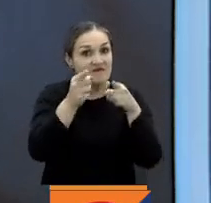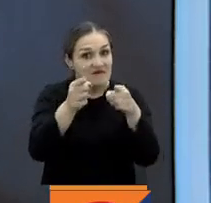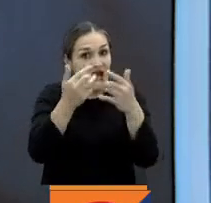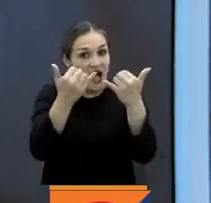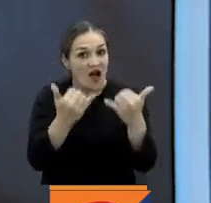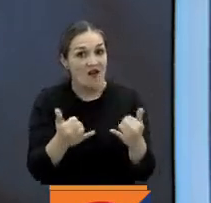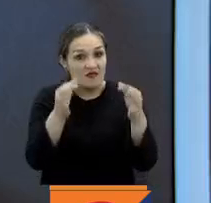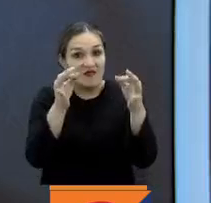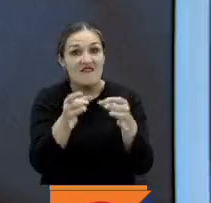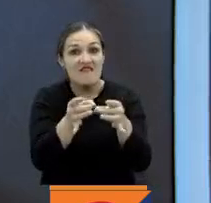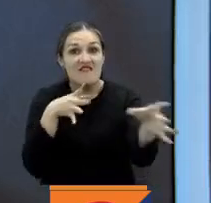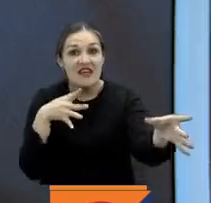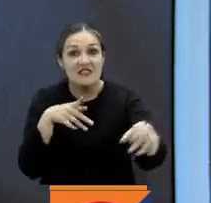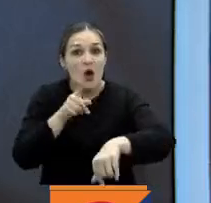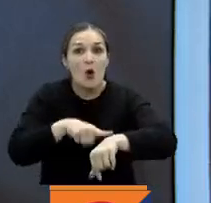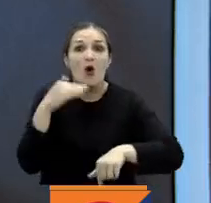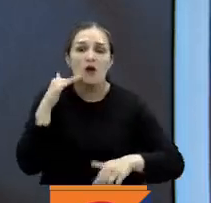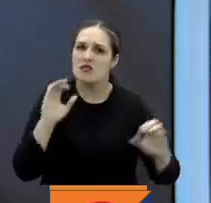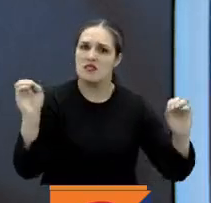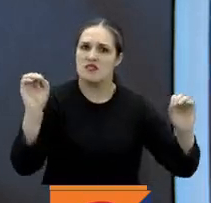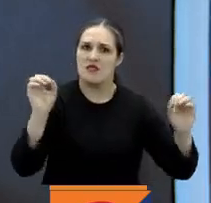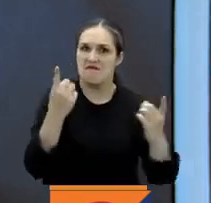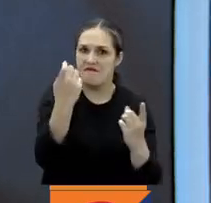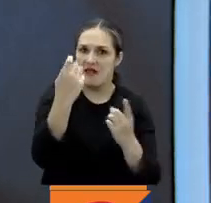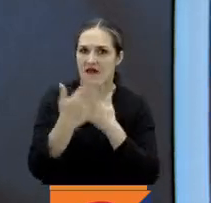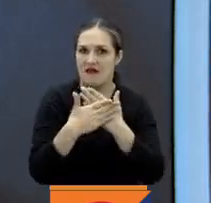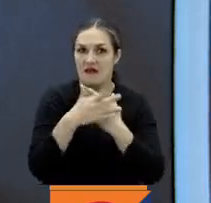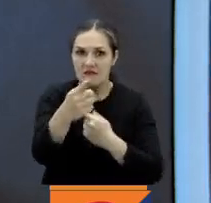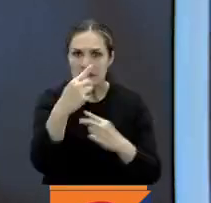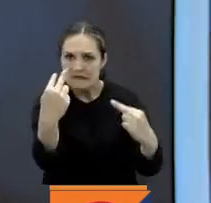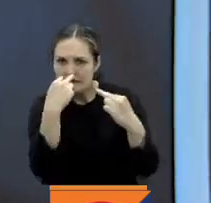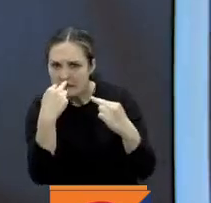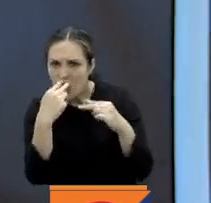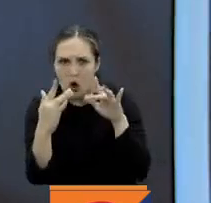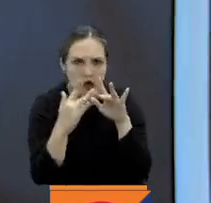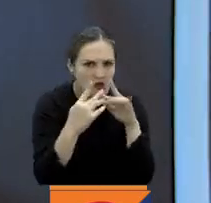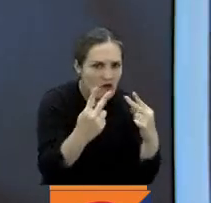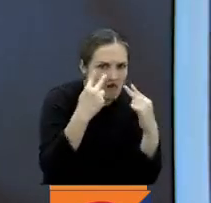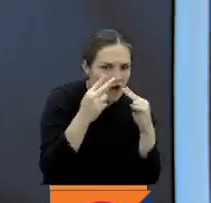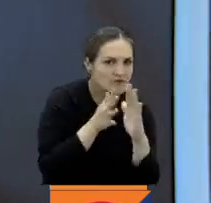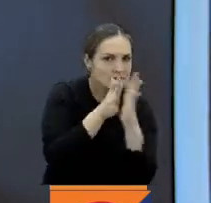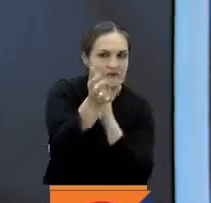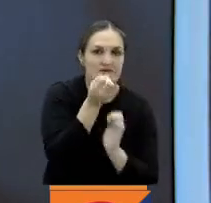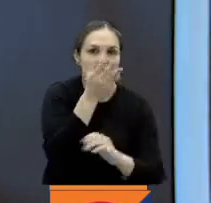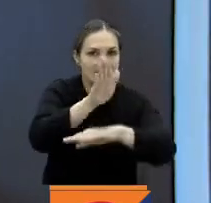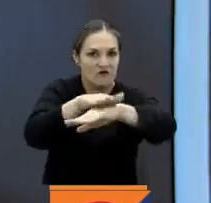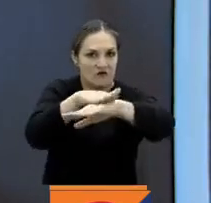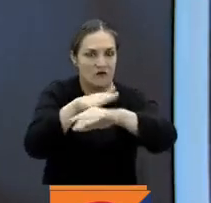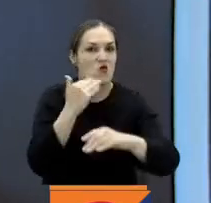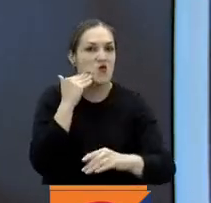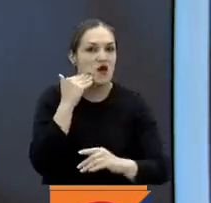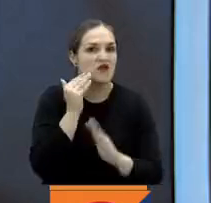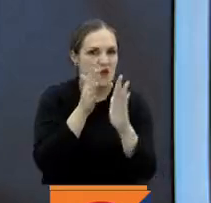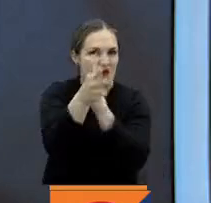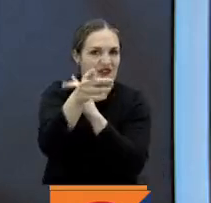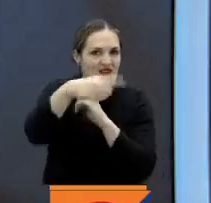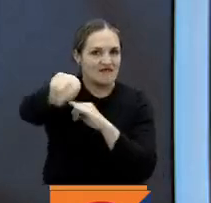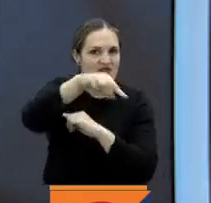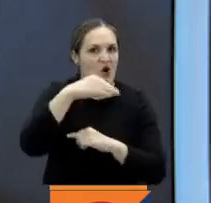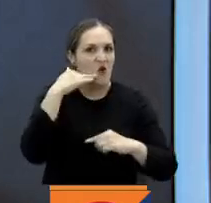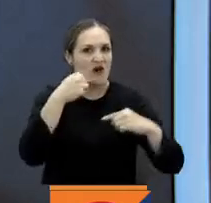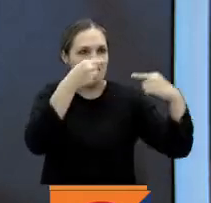tenemos fechas y horarios establecidos, así que tienen que estar muy conectados con RTVC Noticias para que les contemos cómo se van a jugar